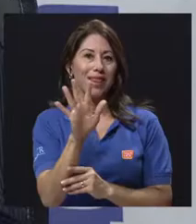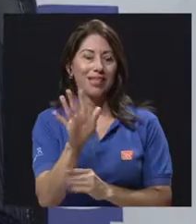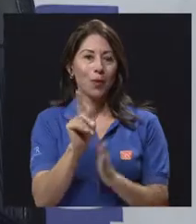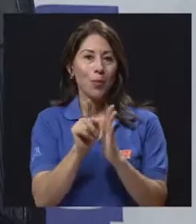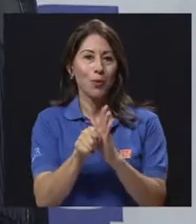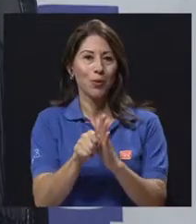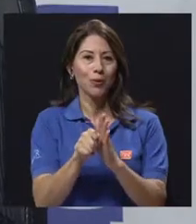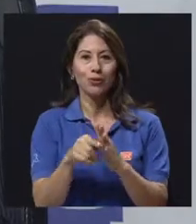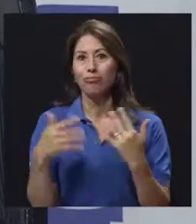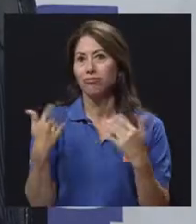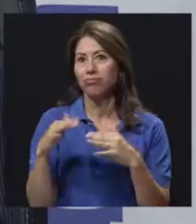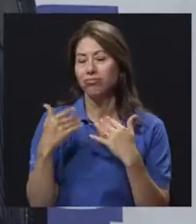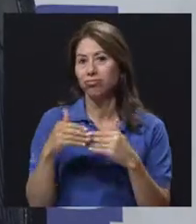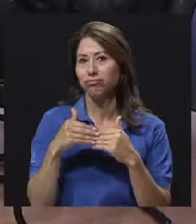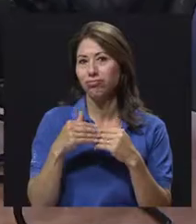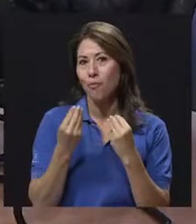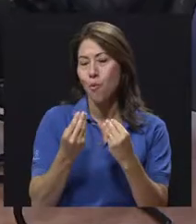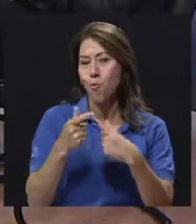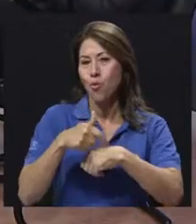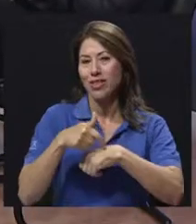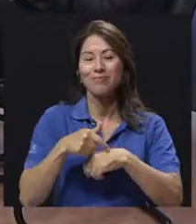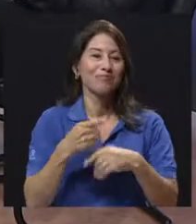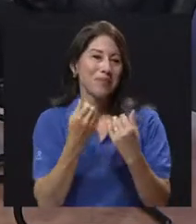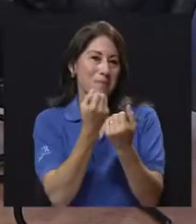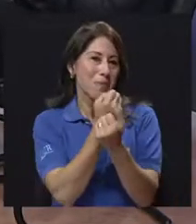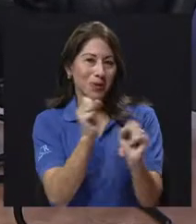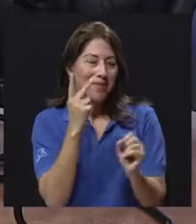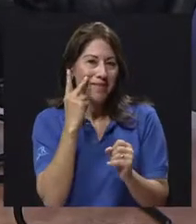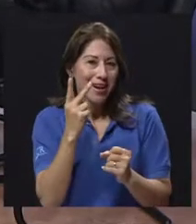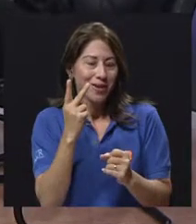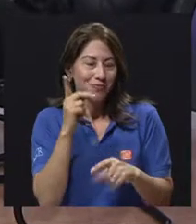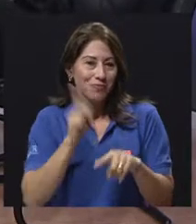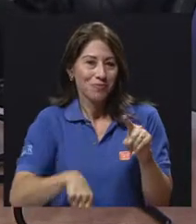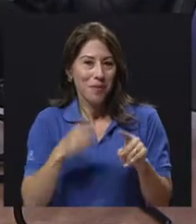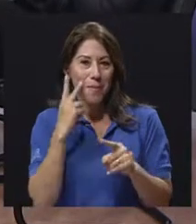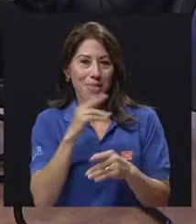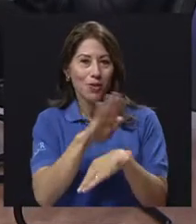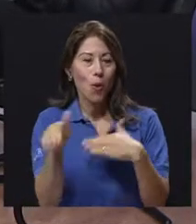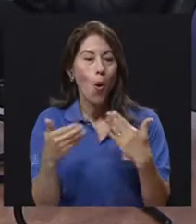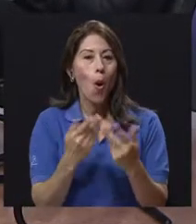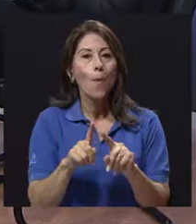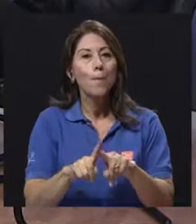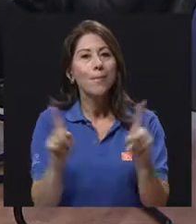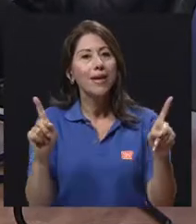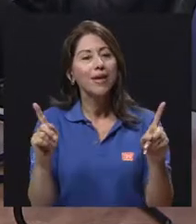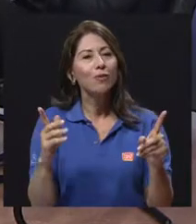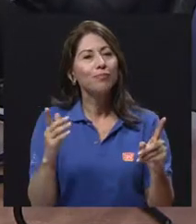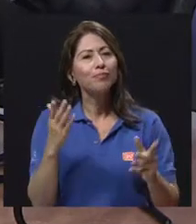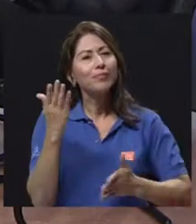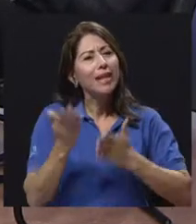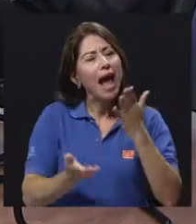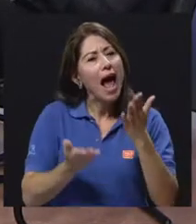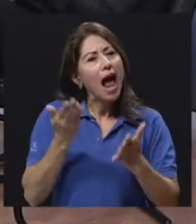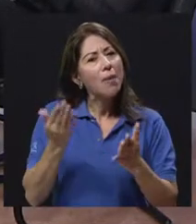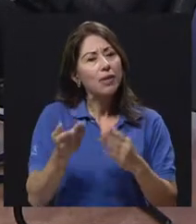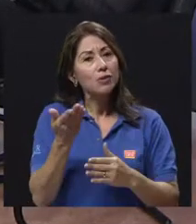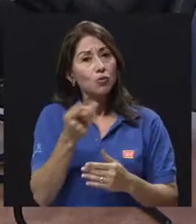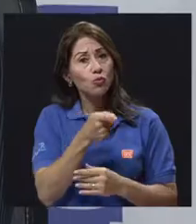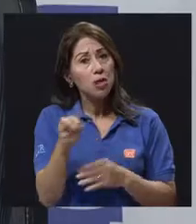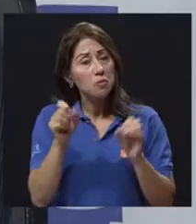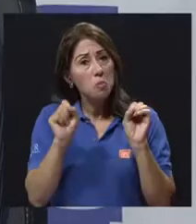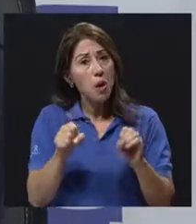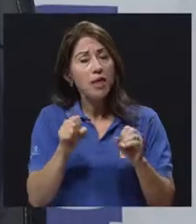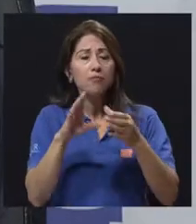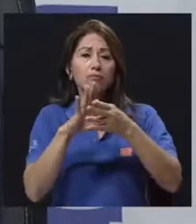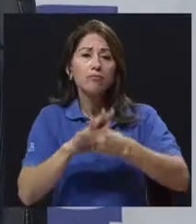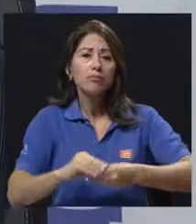que así es, entonces es imposible pues verlo todo, pero tal vez podrían contarnos ustedes